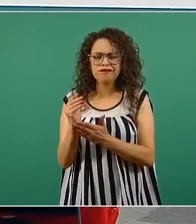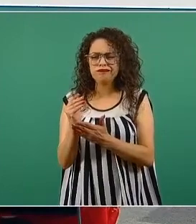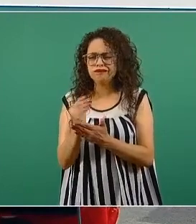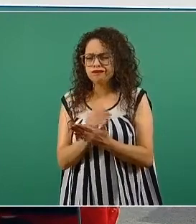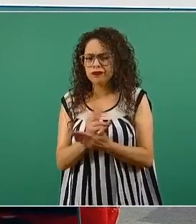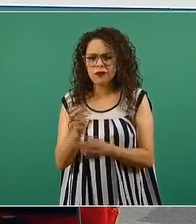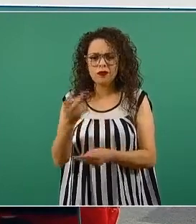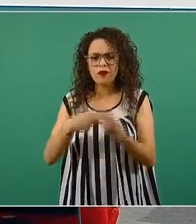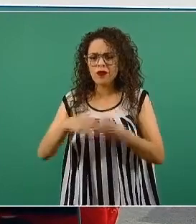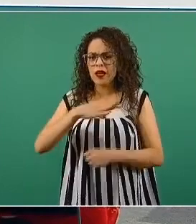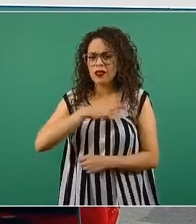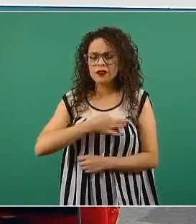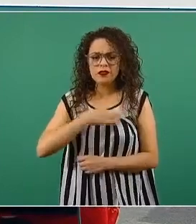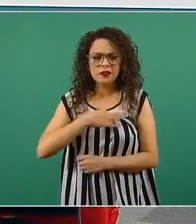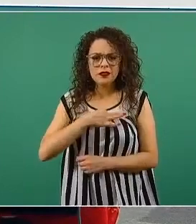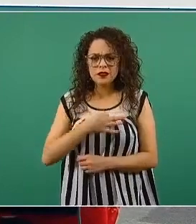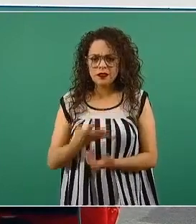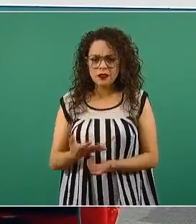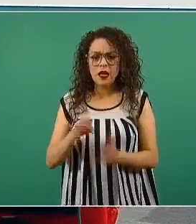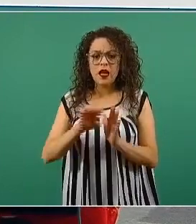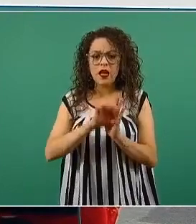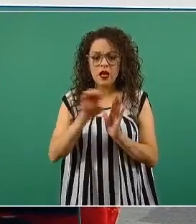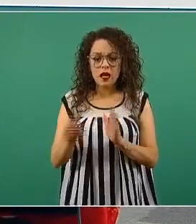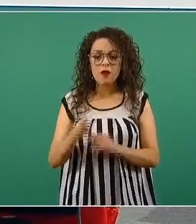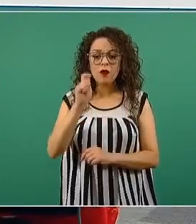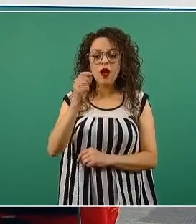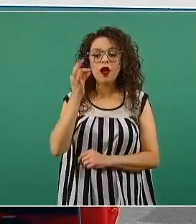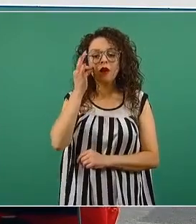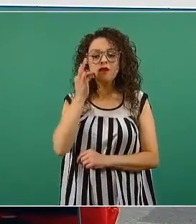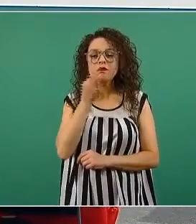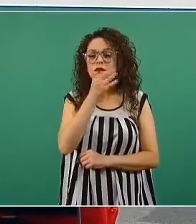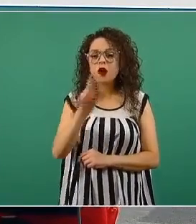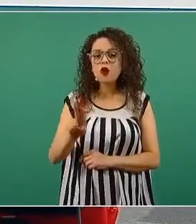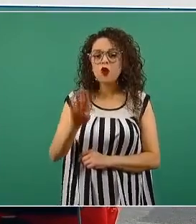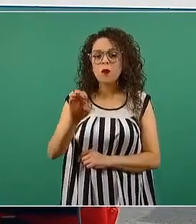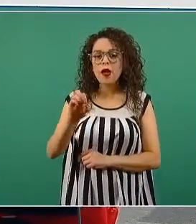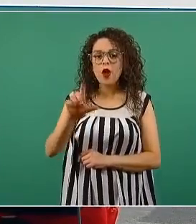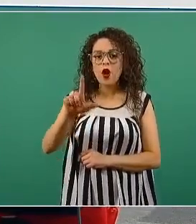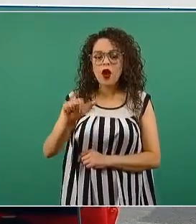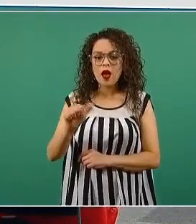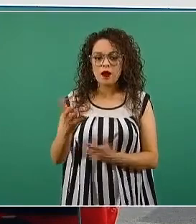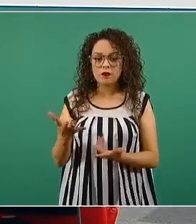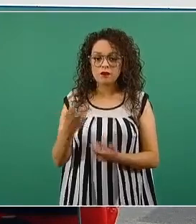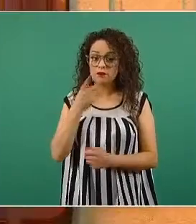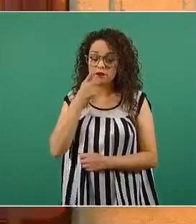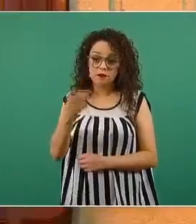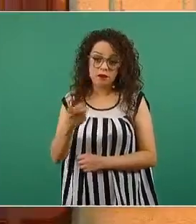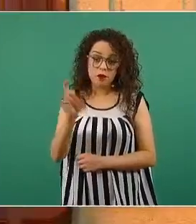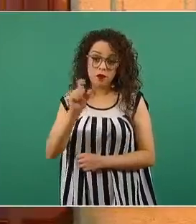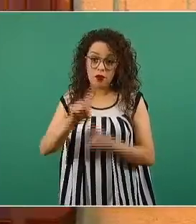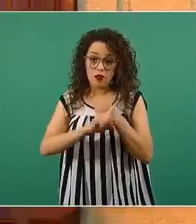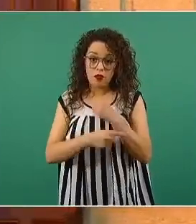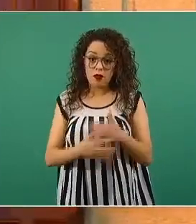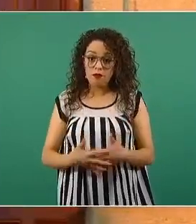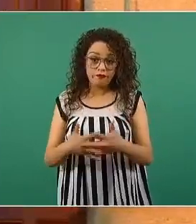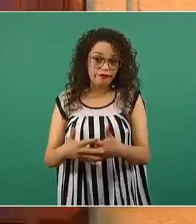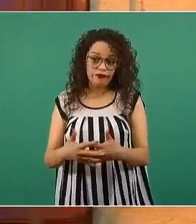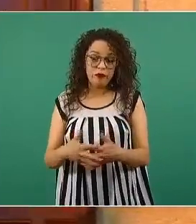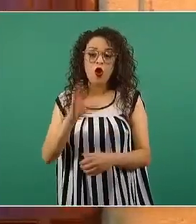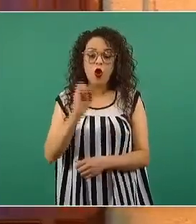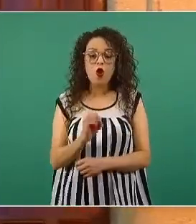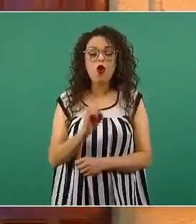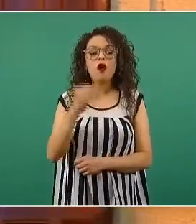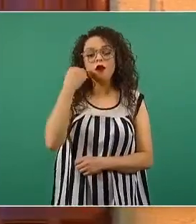replicando, como el ejemplo de la vacuna de la rubiola, está contraindicada en el embarazo, como la vacuna de fiebre amarilla,